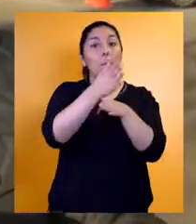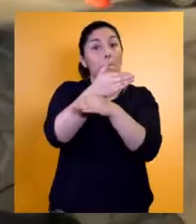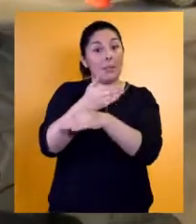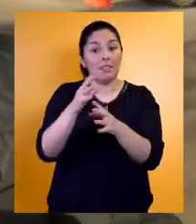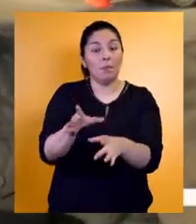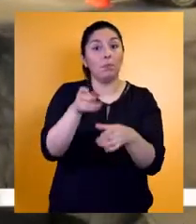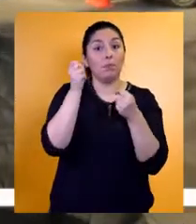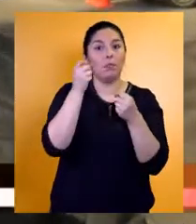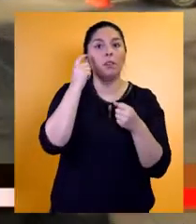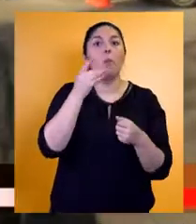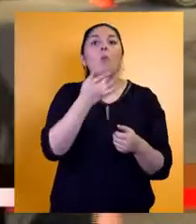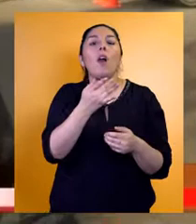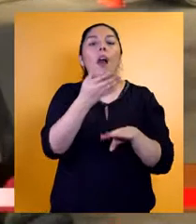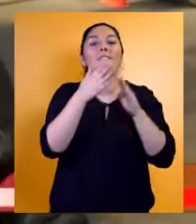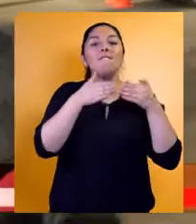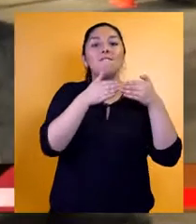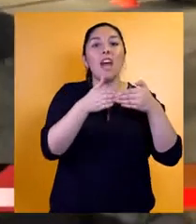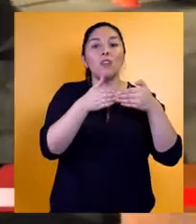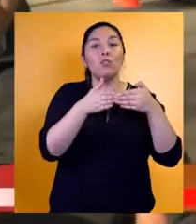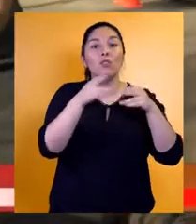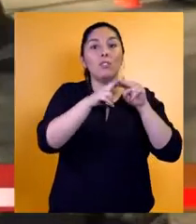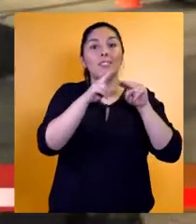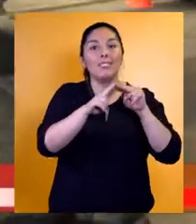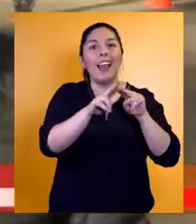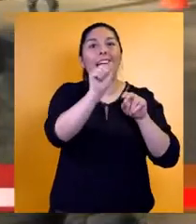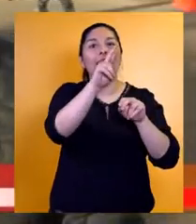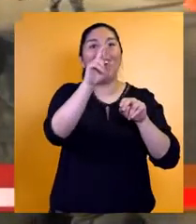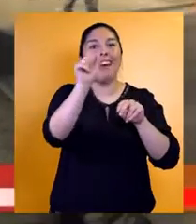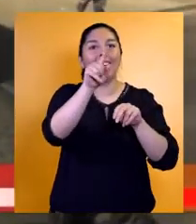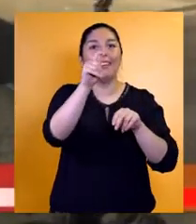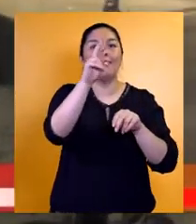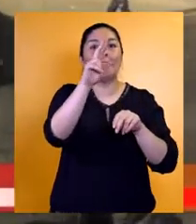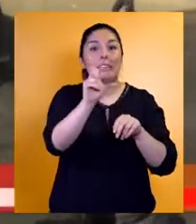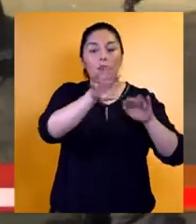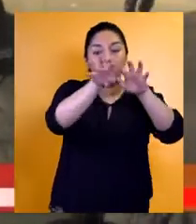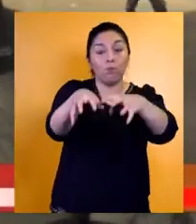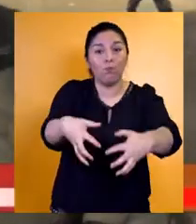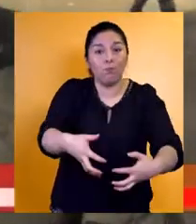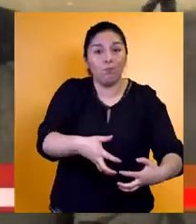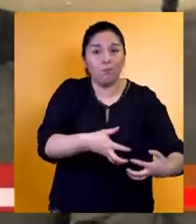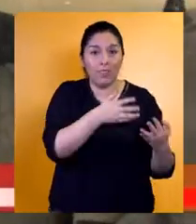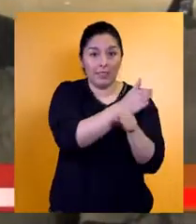de 5 o 6 barcos los que operan con este recurso en la octava región. Y